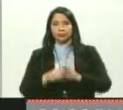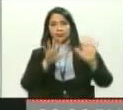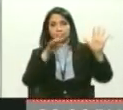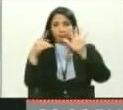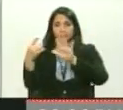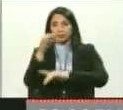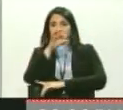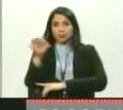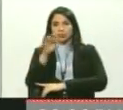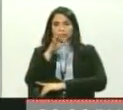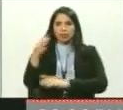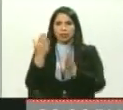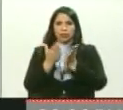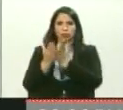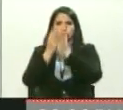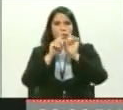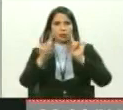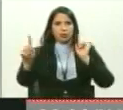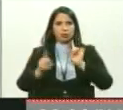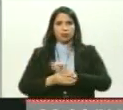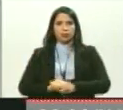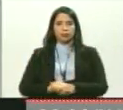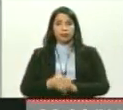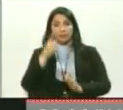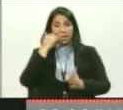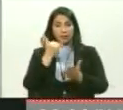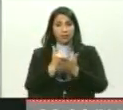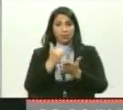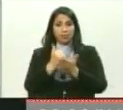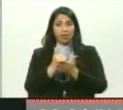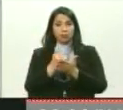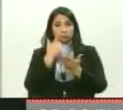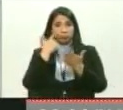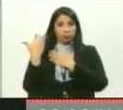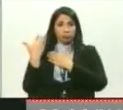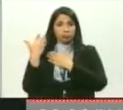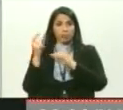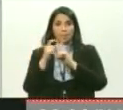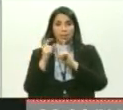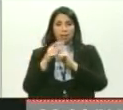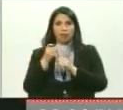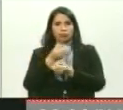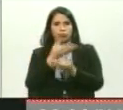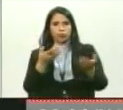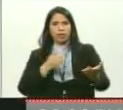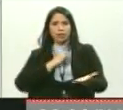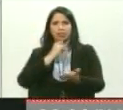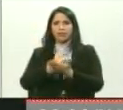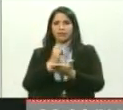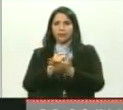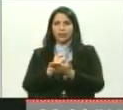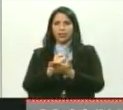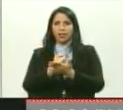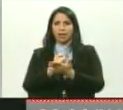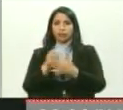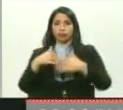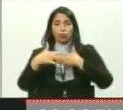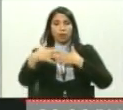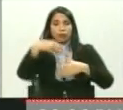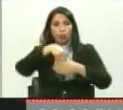16% estudiar a distancia. Fíjate tú esto, frases que usted identifica durante la cuarentena.